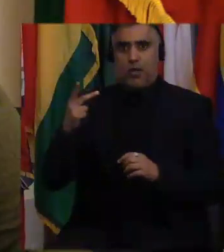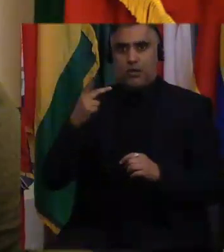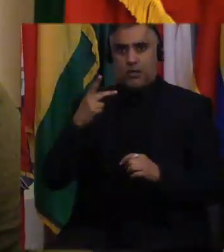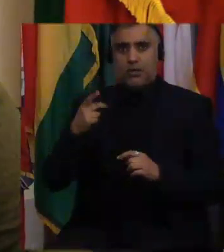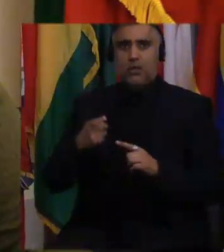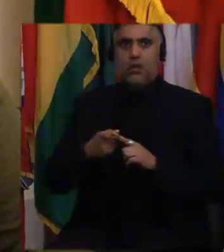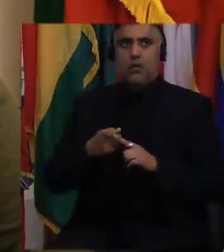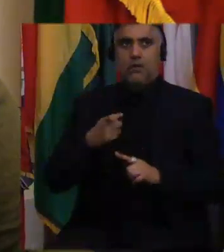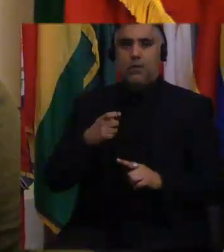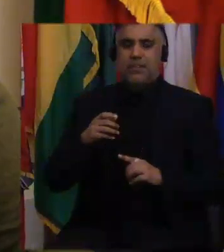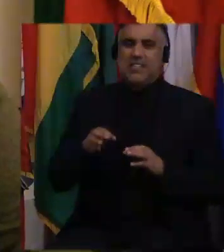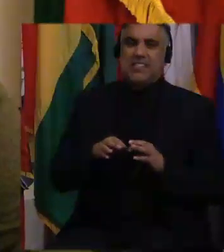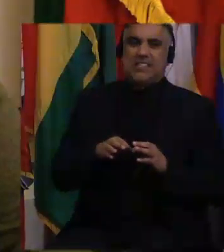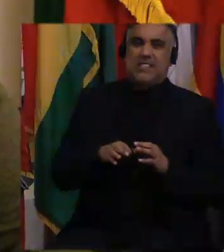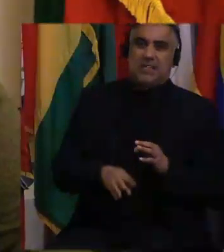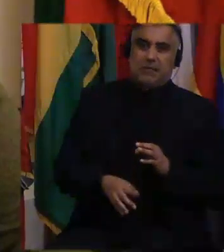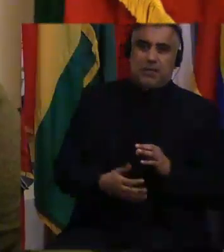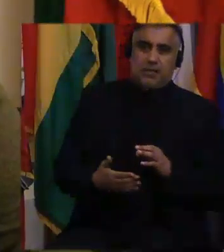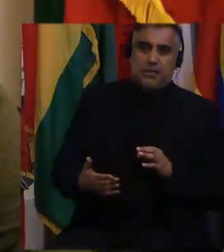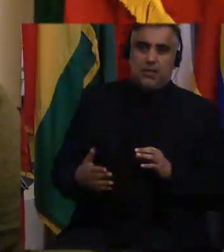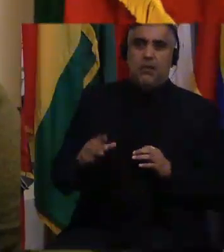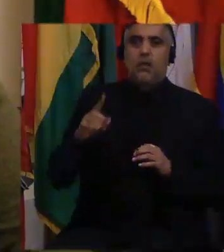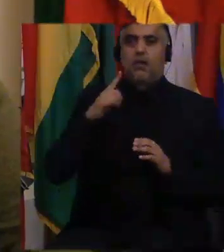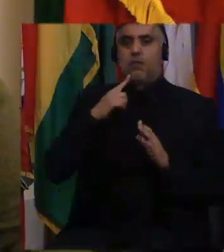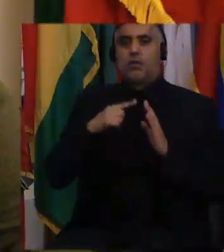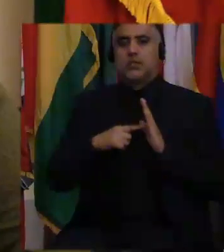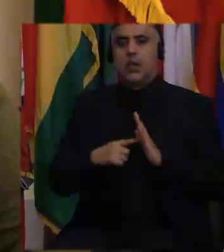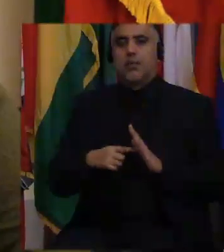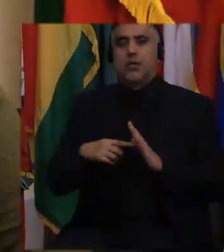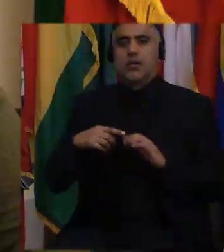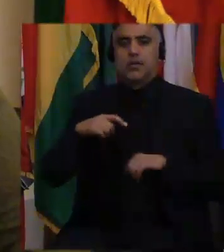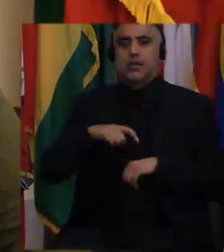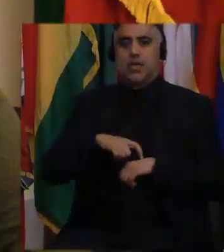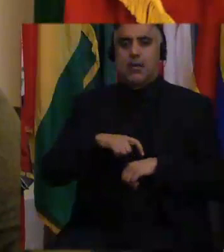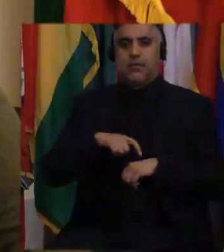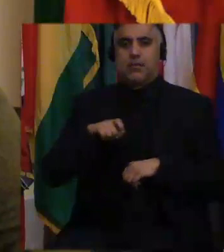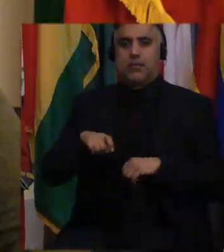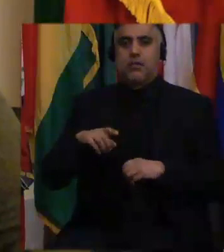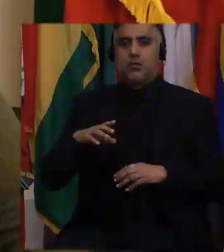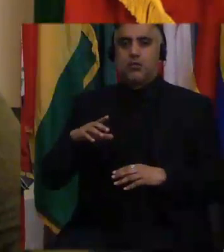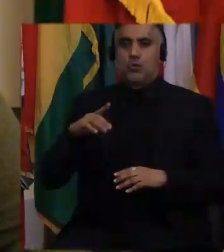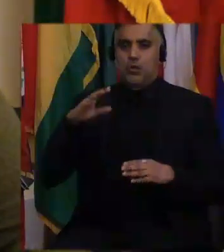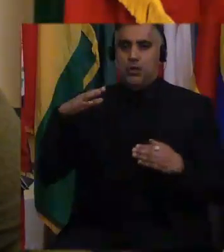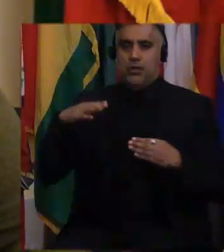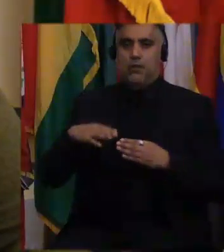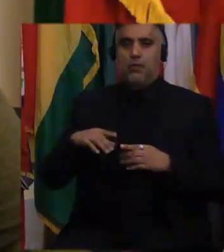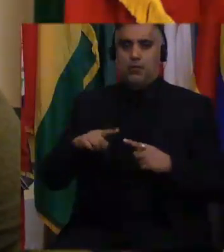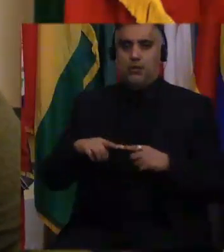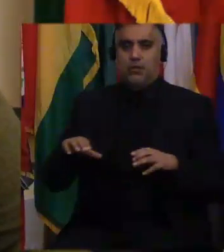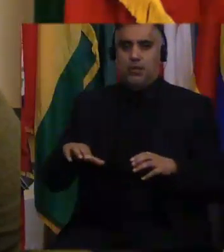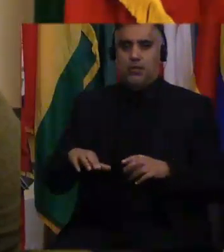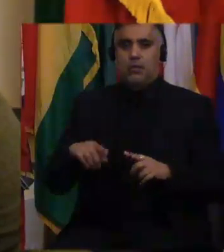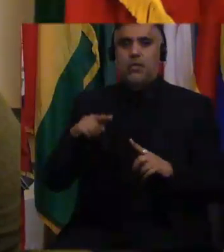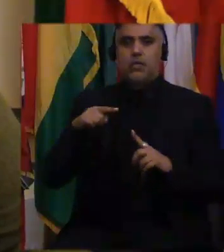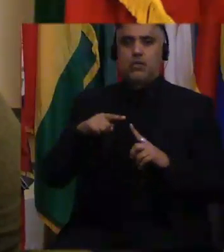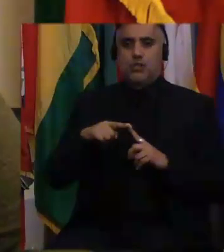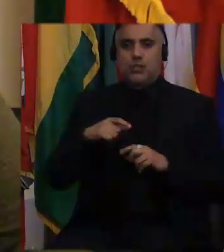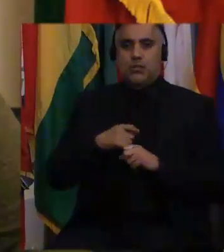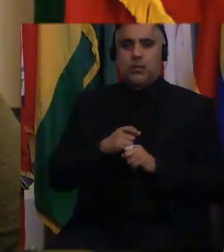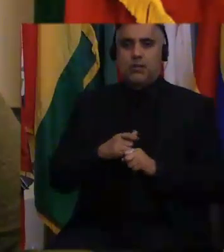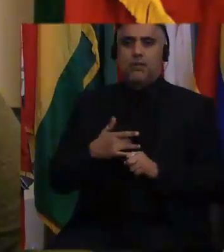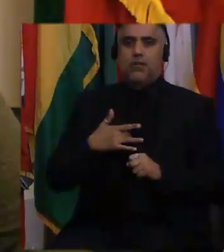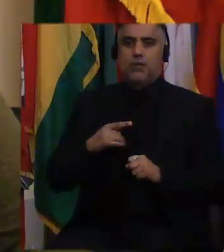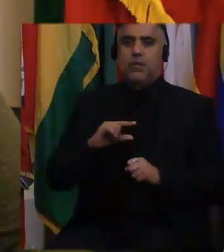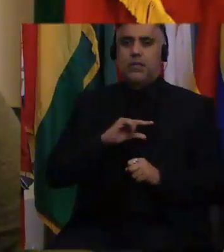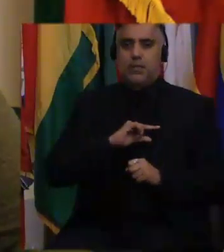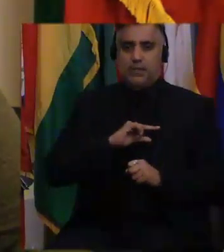como es el tiempo que tiene que dedicar a su actividad política, comienza a ser muy culpabilizada porque entonces está descuidando a los hijos